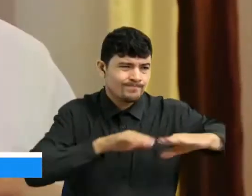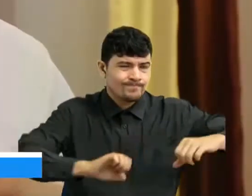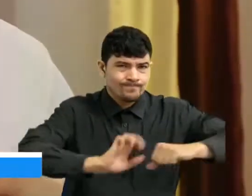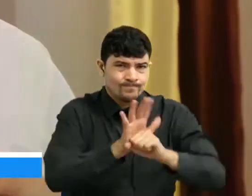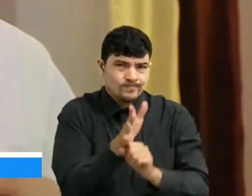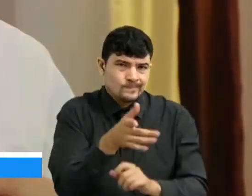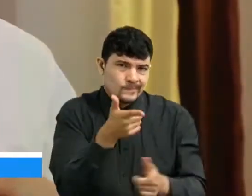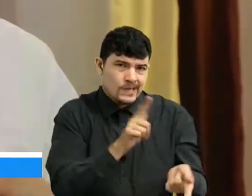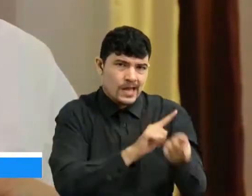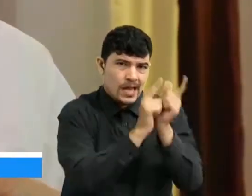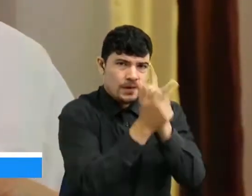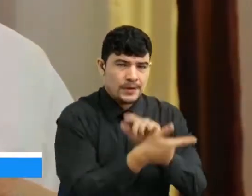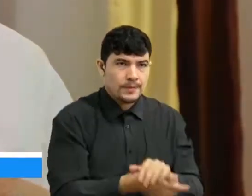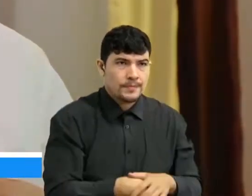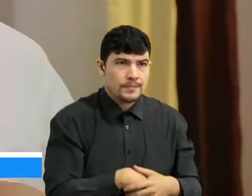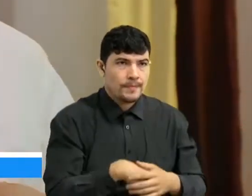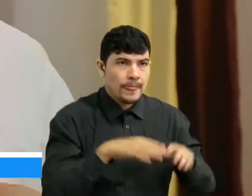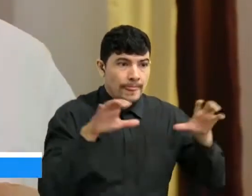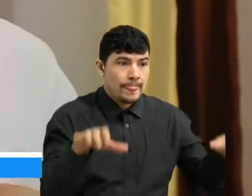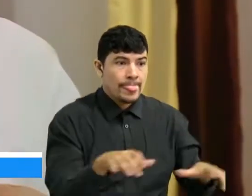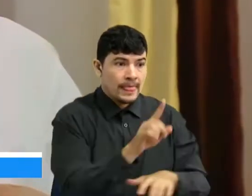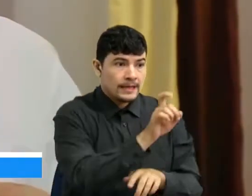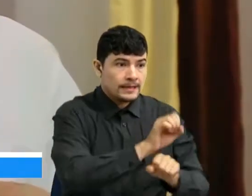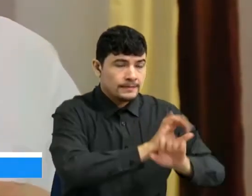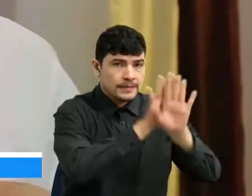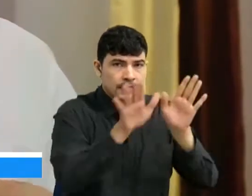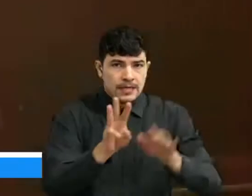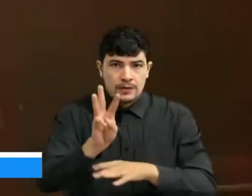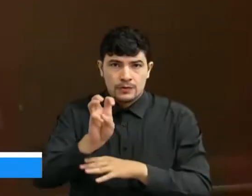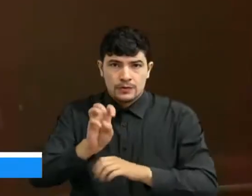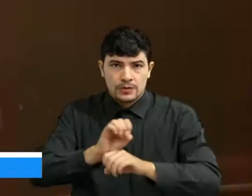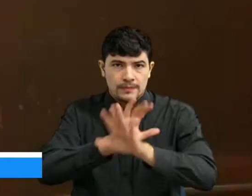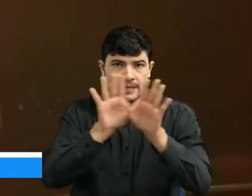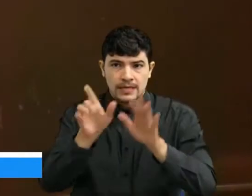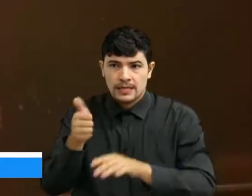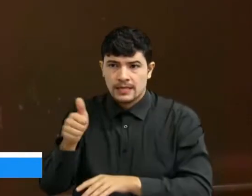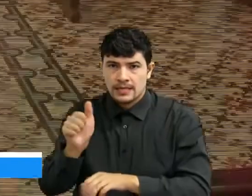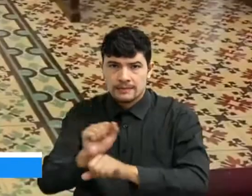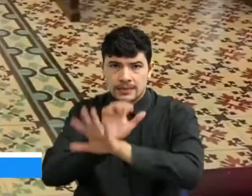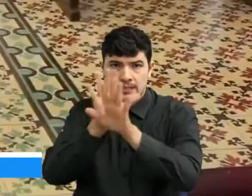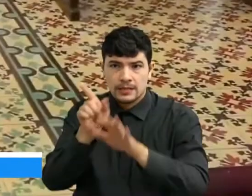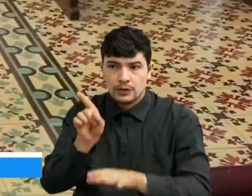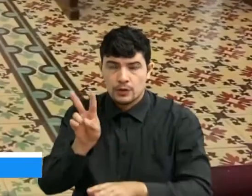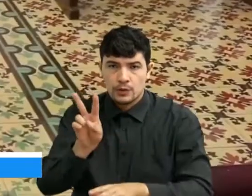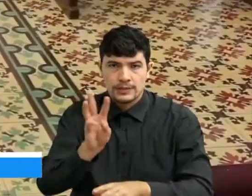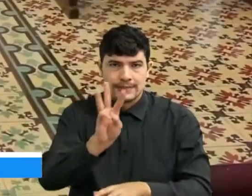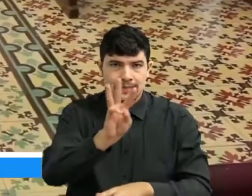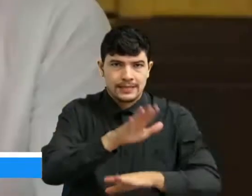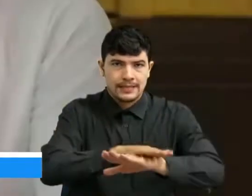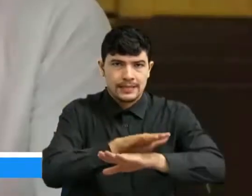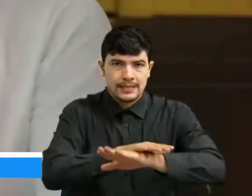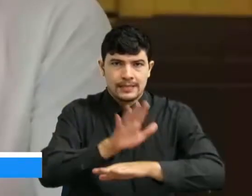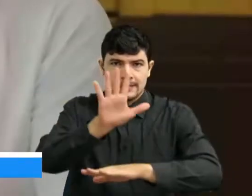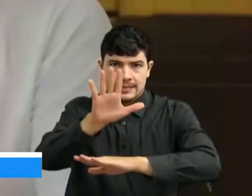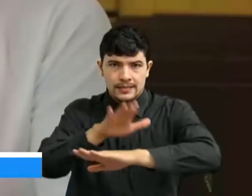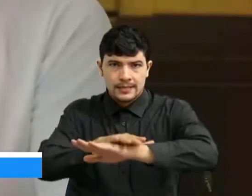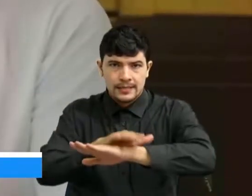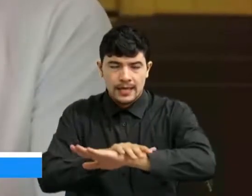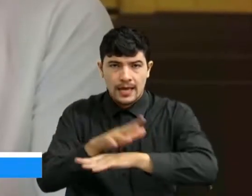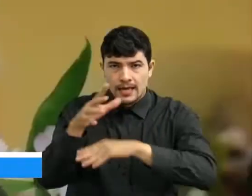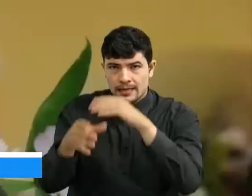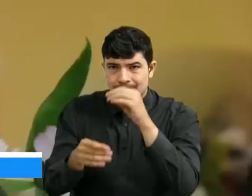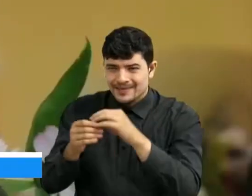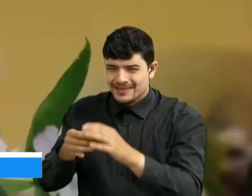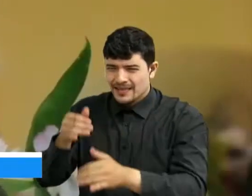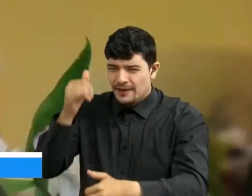Preparamos Eucaristía de 6 de la mañana, 8 de la mañana, 10 de la mañana, 12 del mediodía, 3 de la tarde, 5 de la tarde y